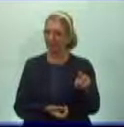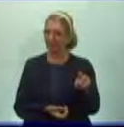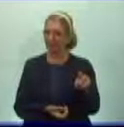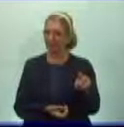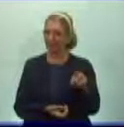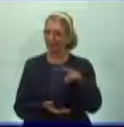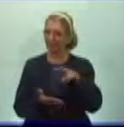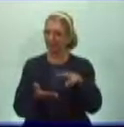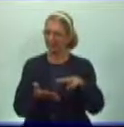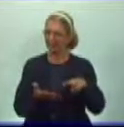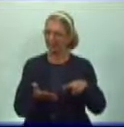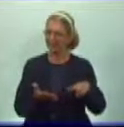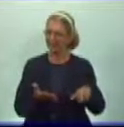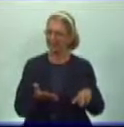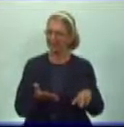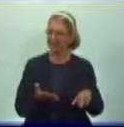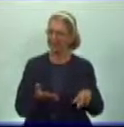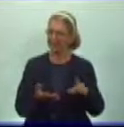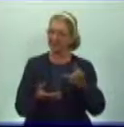Vayan leyendo.